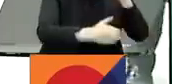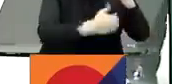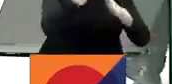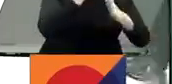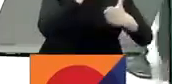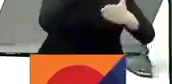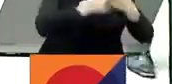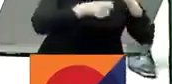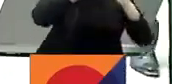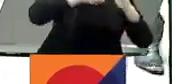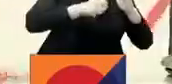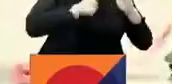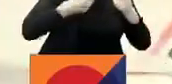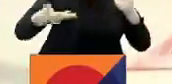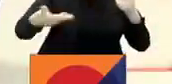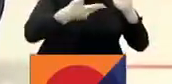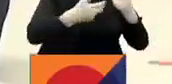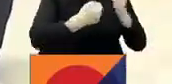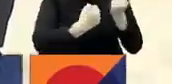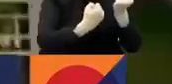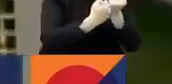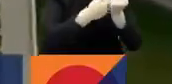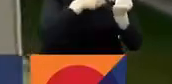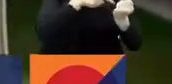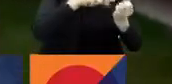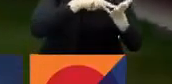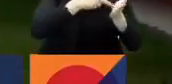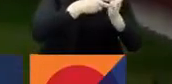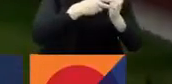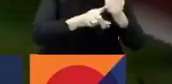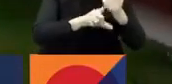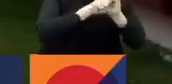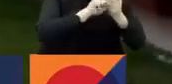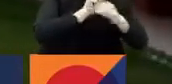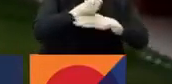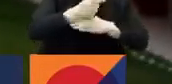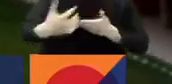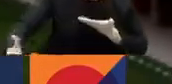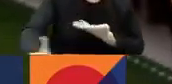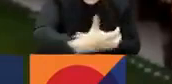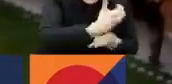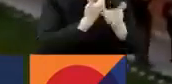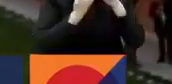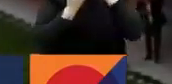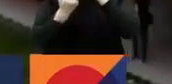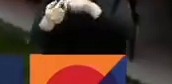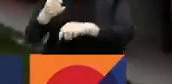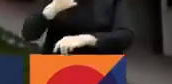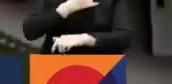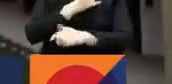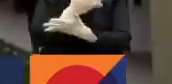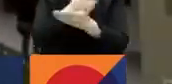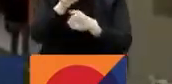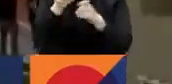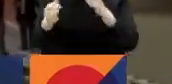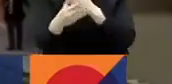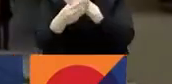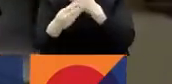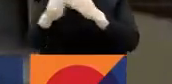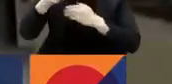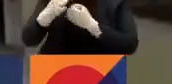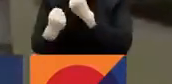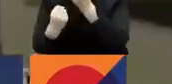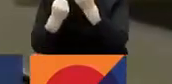una manera de impulsar la educación superior gratuita. Insistió en que se trata de una reivindicación para los más vulnerables. En